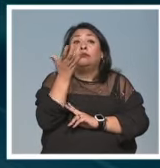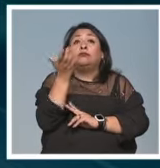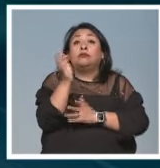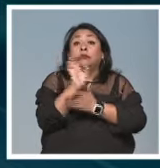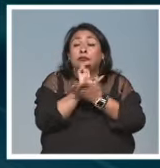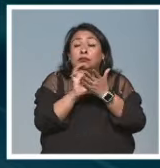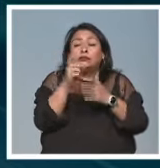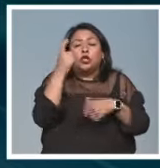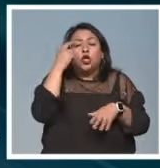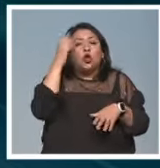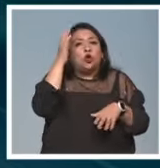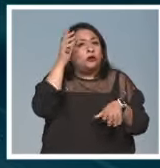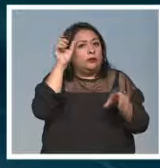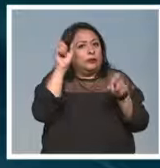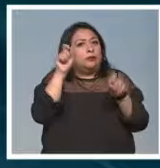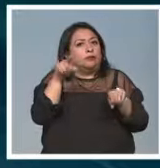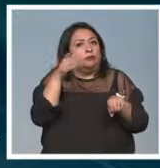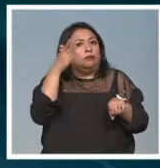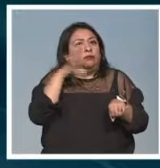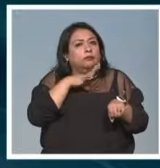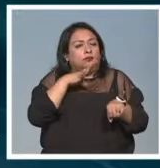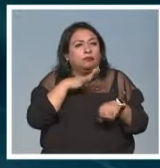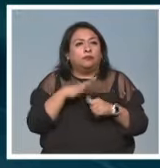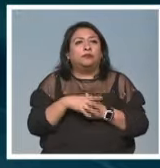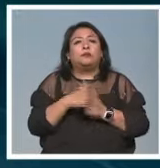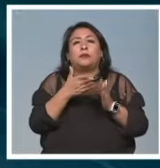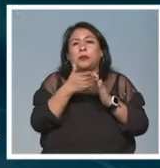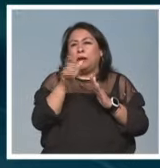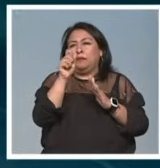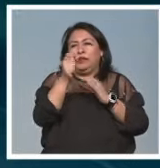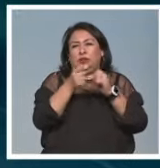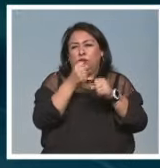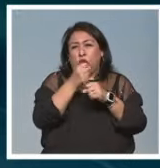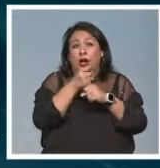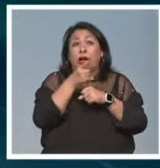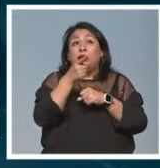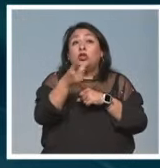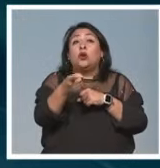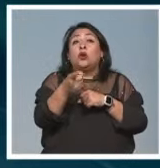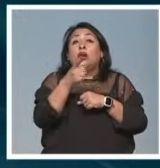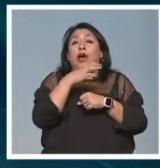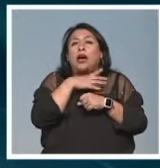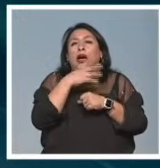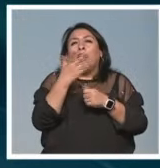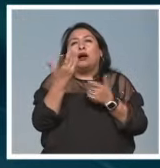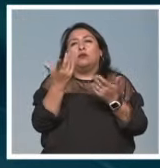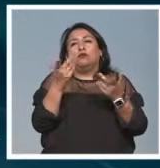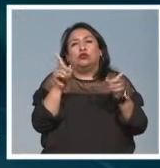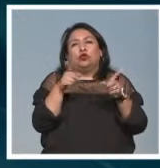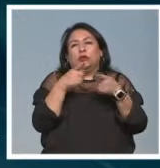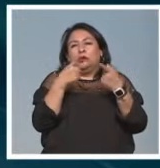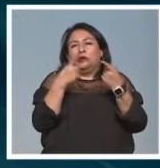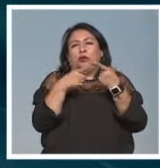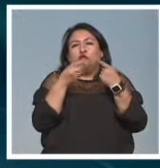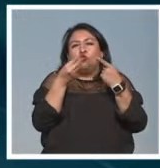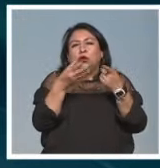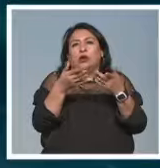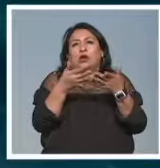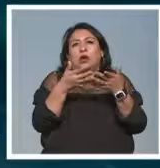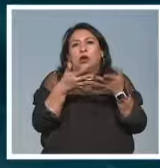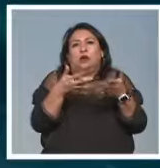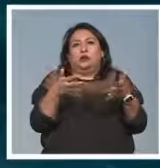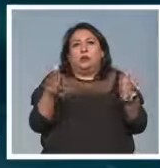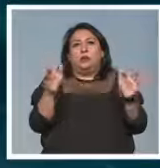es consciente de sí misma. Durante ese mismo año, se desencadenaron producciones musicales que abonaron a su